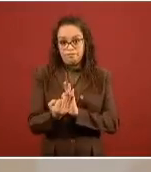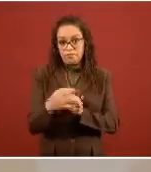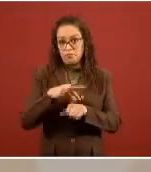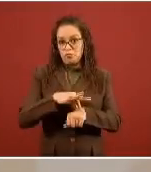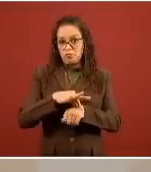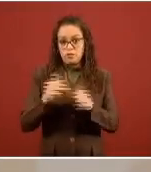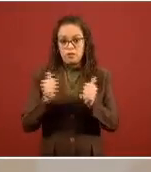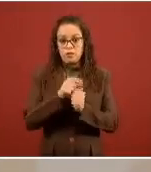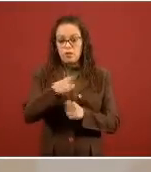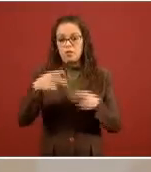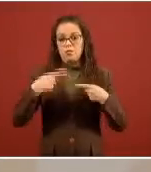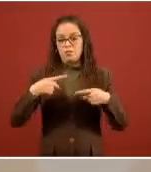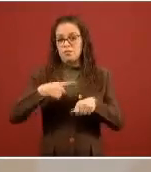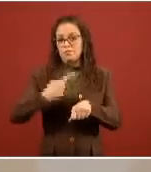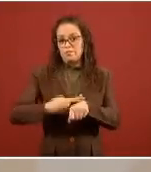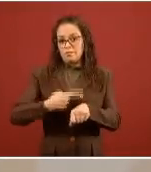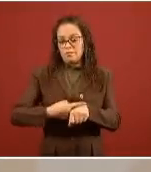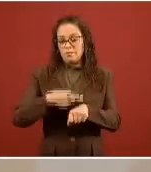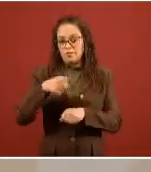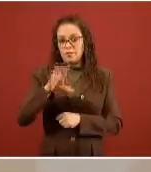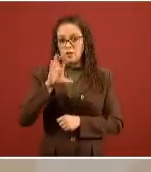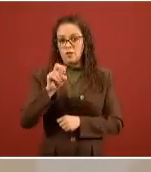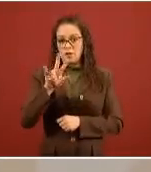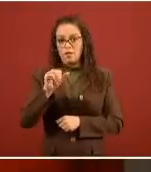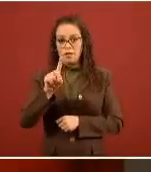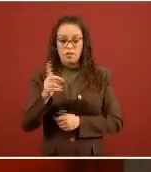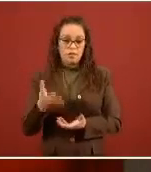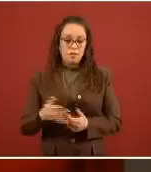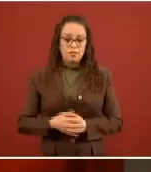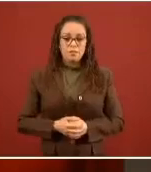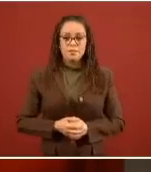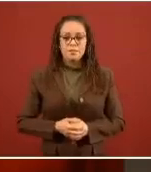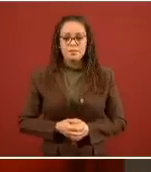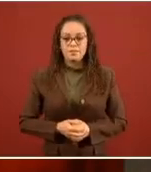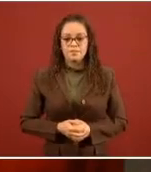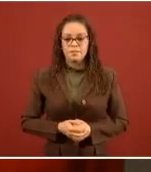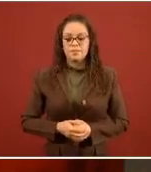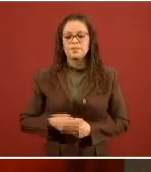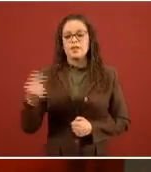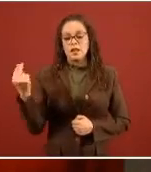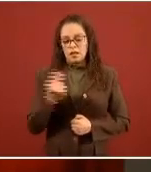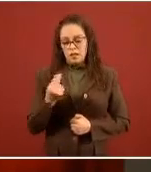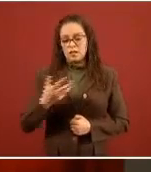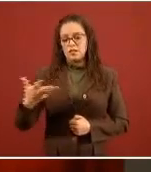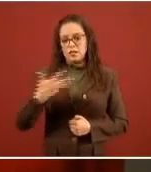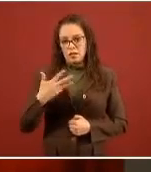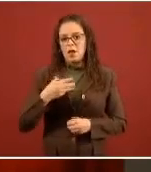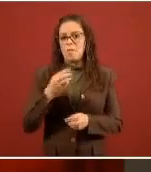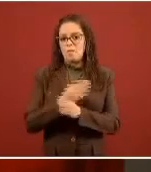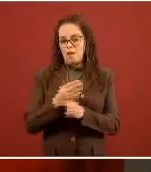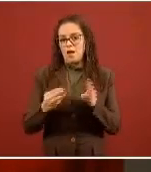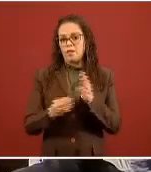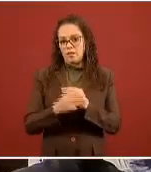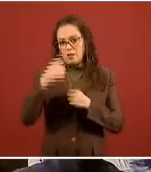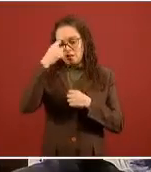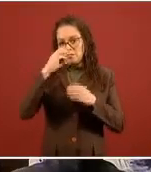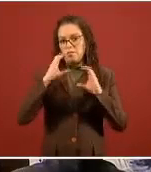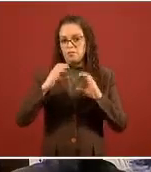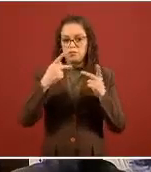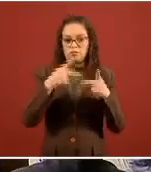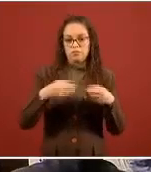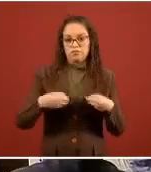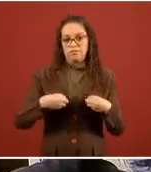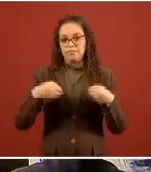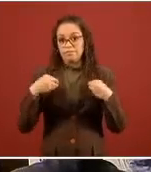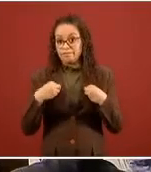pacientes que tienen COVID, y el tener los equipos de protección personal es un elemento fundamental